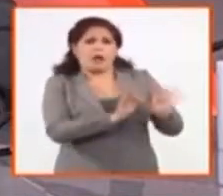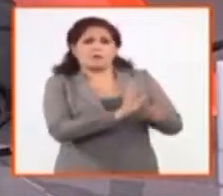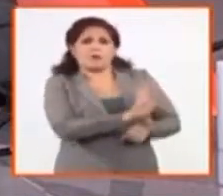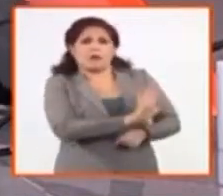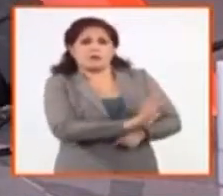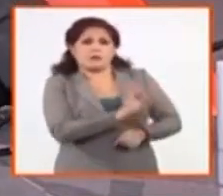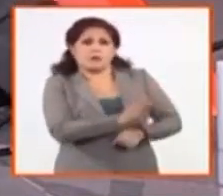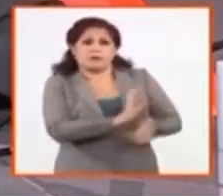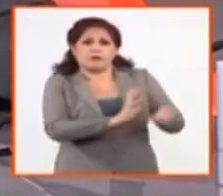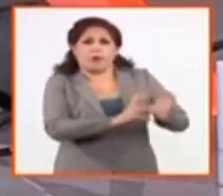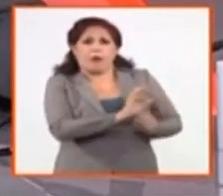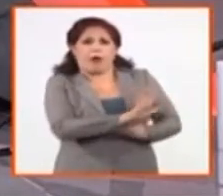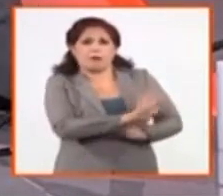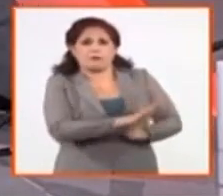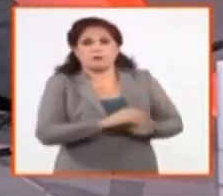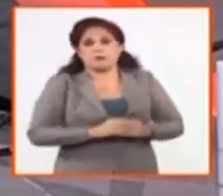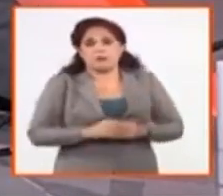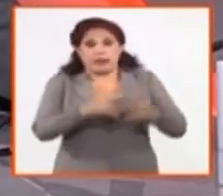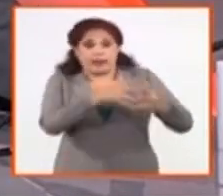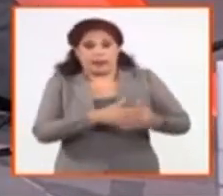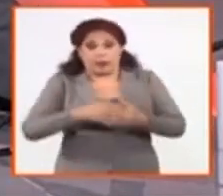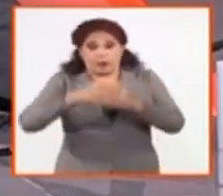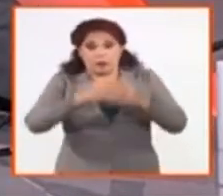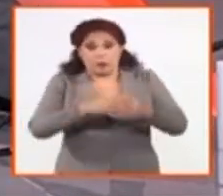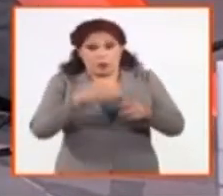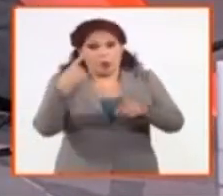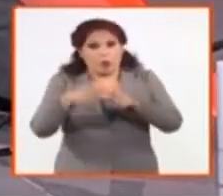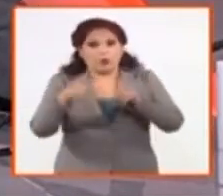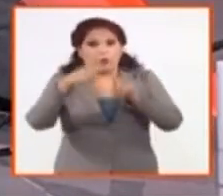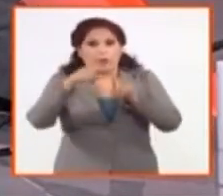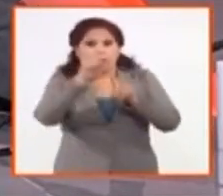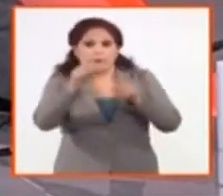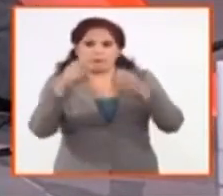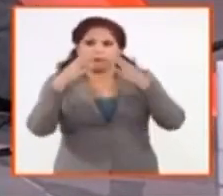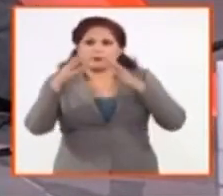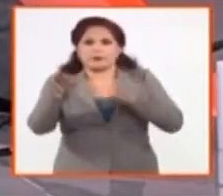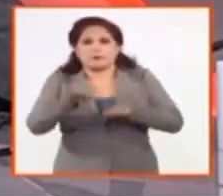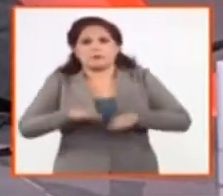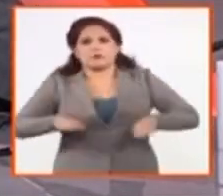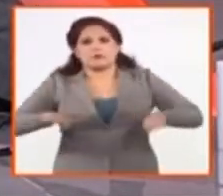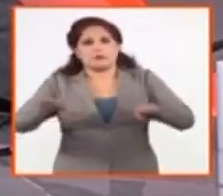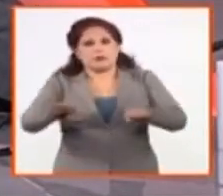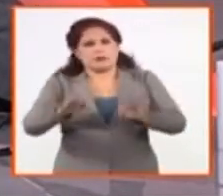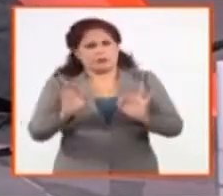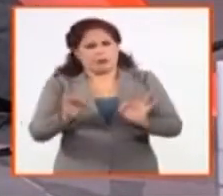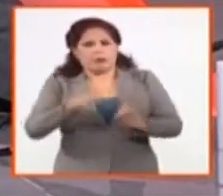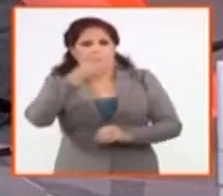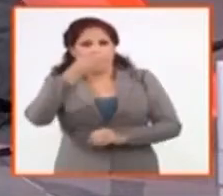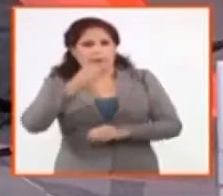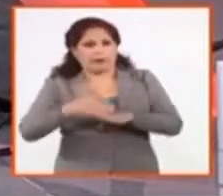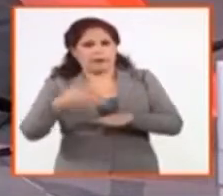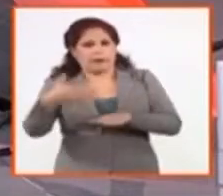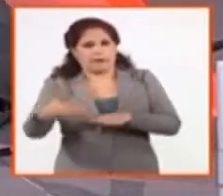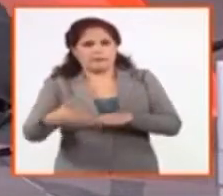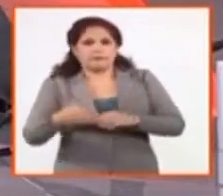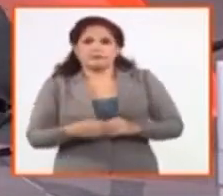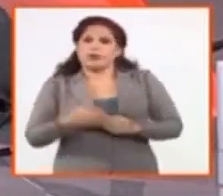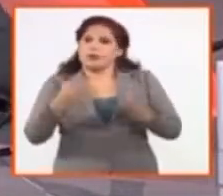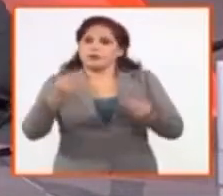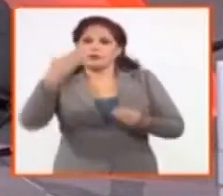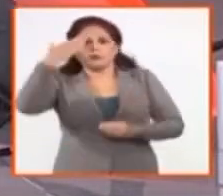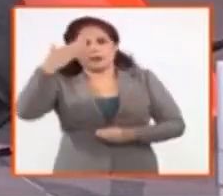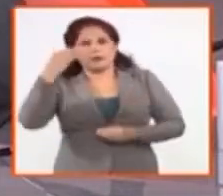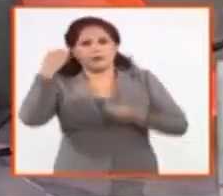da Estados Unidos, a lo mejor ha sido uno de los temas que ha impulsado todas esas desavenencias, como decía Enrique. Bueno, muchas gracias por este